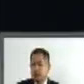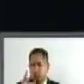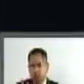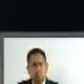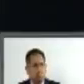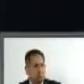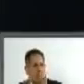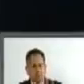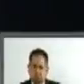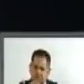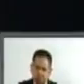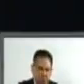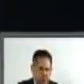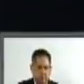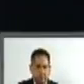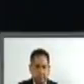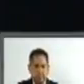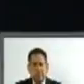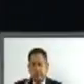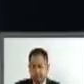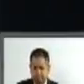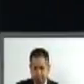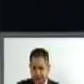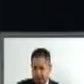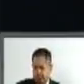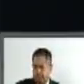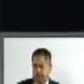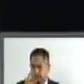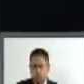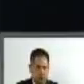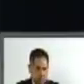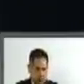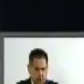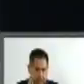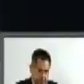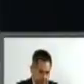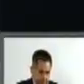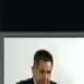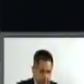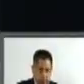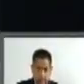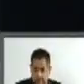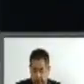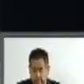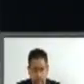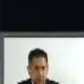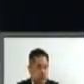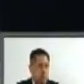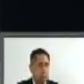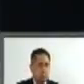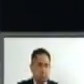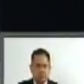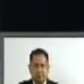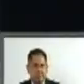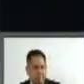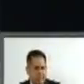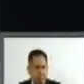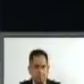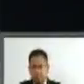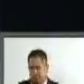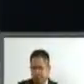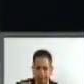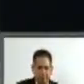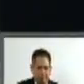1974. Comenzó con 203 trabajadores en su primer año y actualmente moviliza a más de